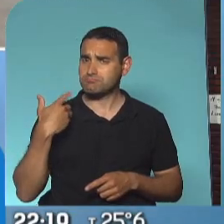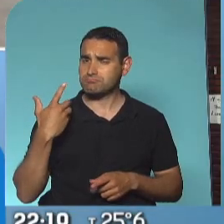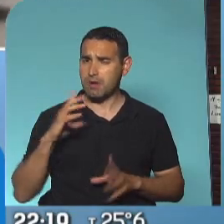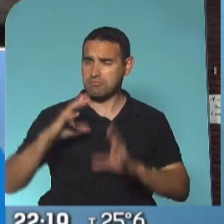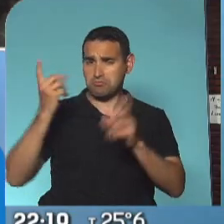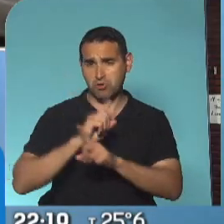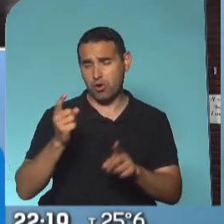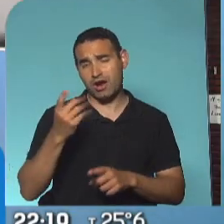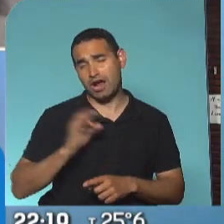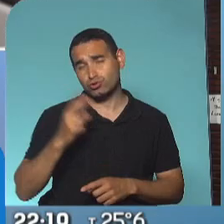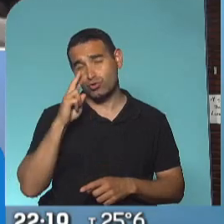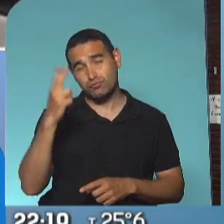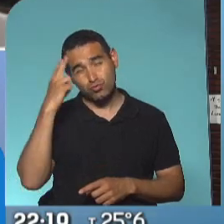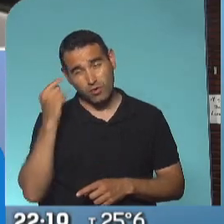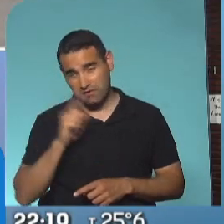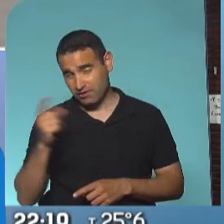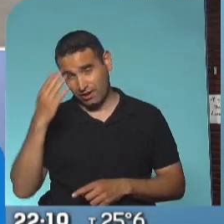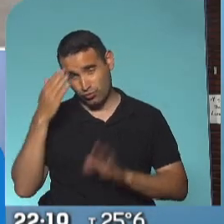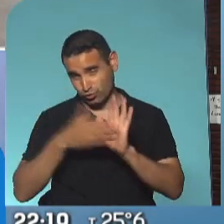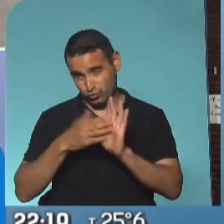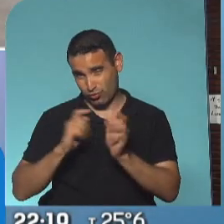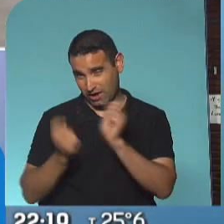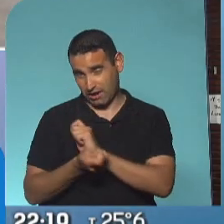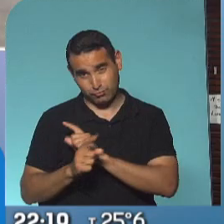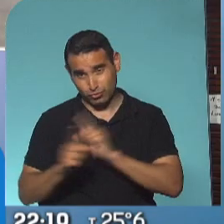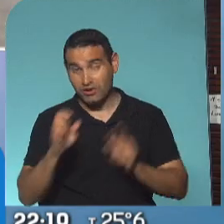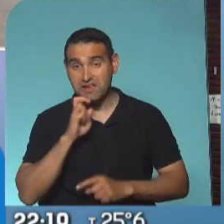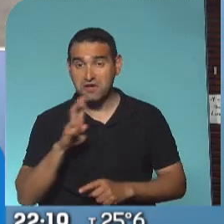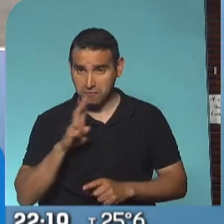en 2009 con la reforma de la Constitución promovida por